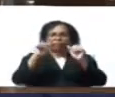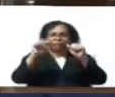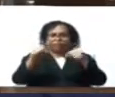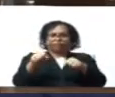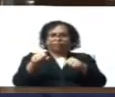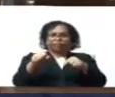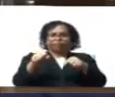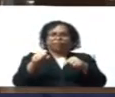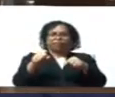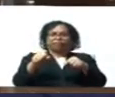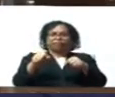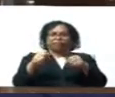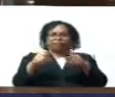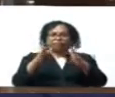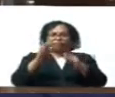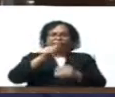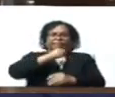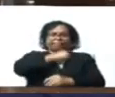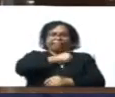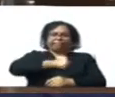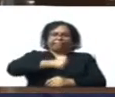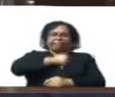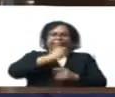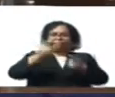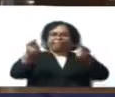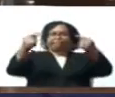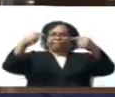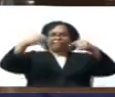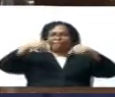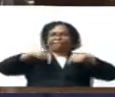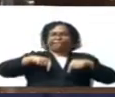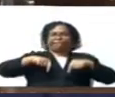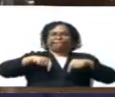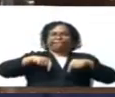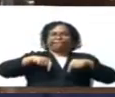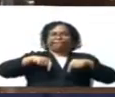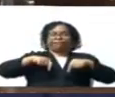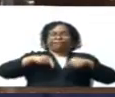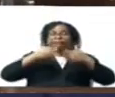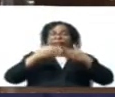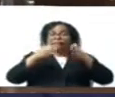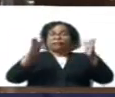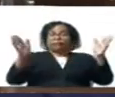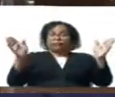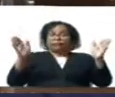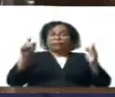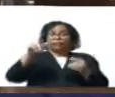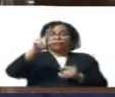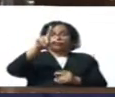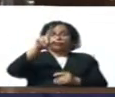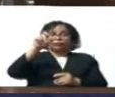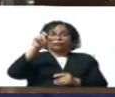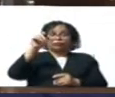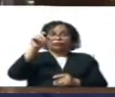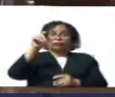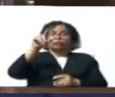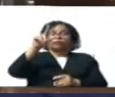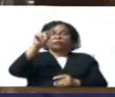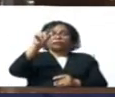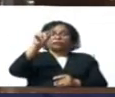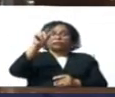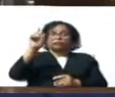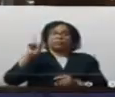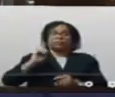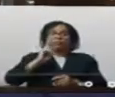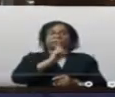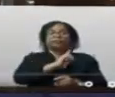de pena, luego está la sanción que se establecería en ese Código Penal dominicano a los